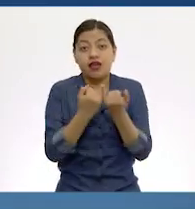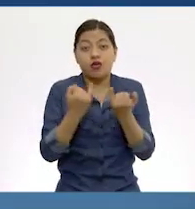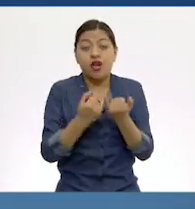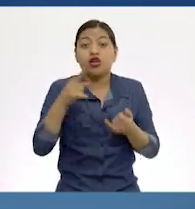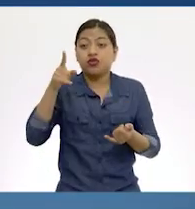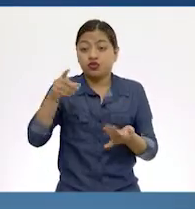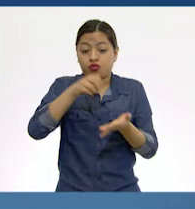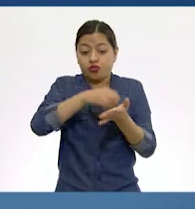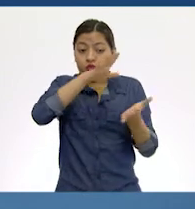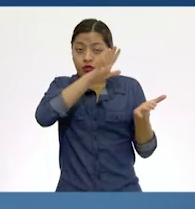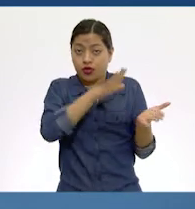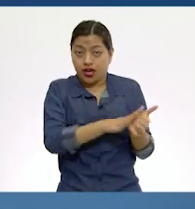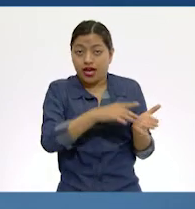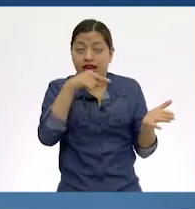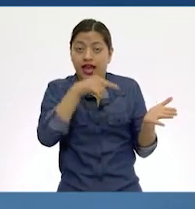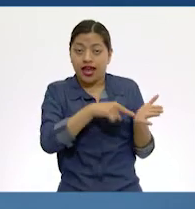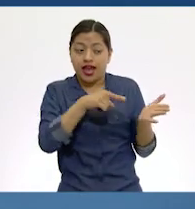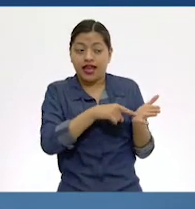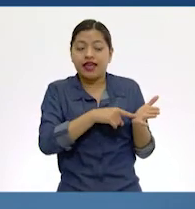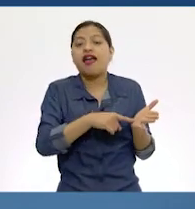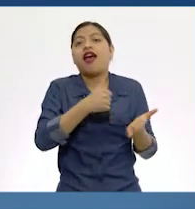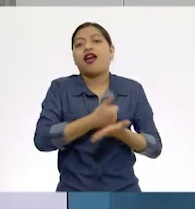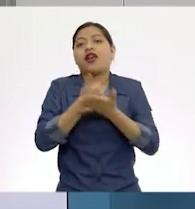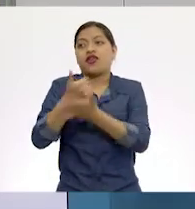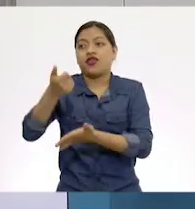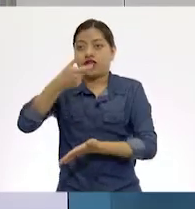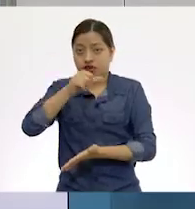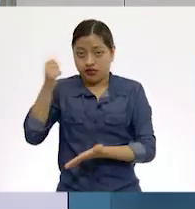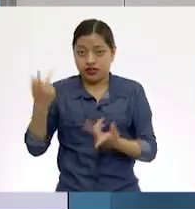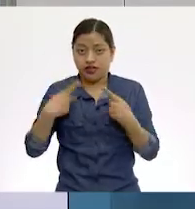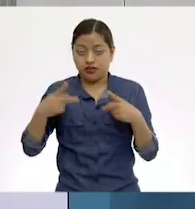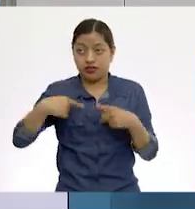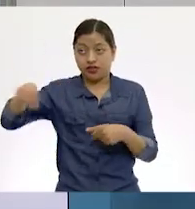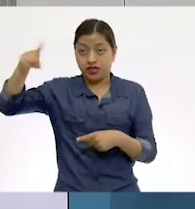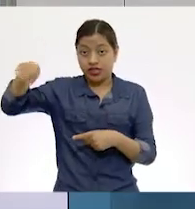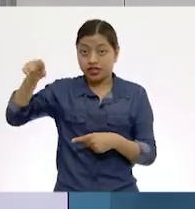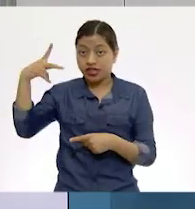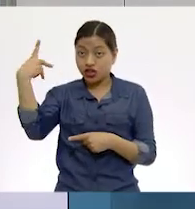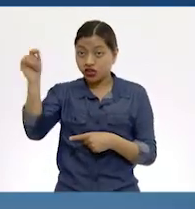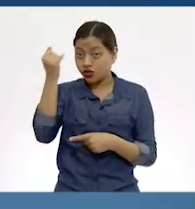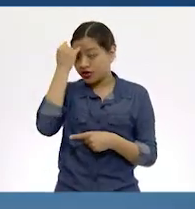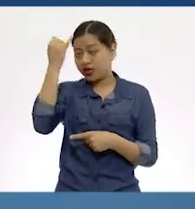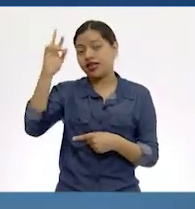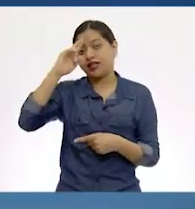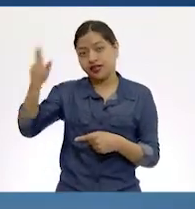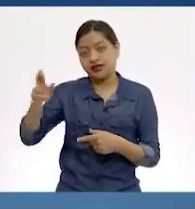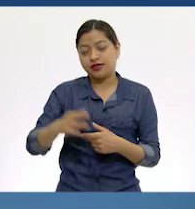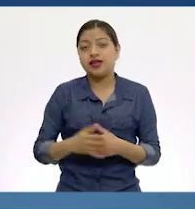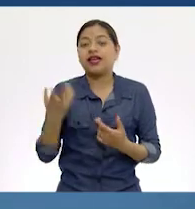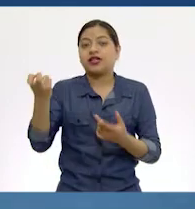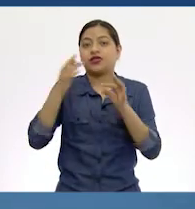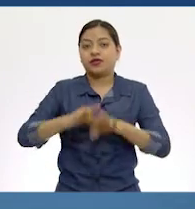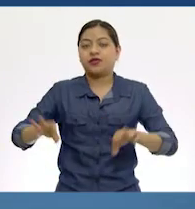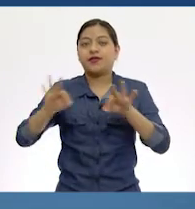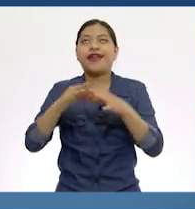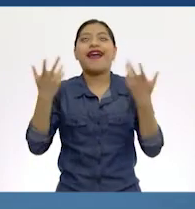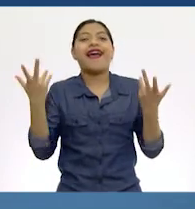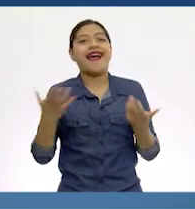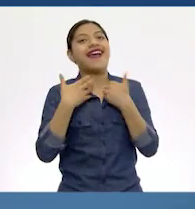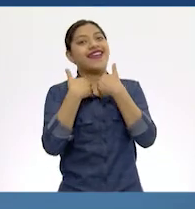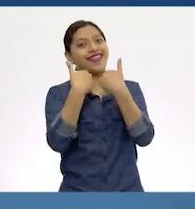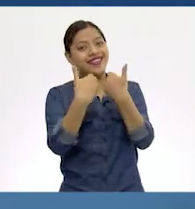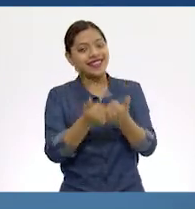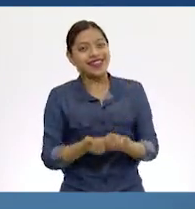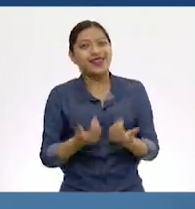e investigaciones de los demás, algo que es muy, muy importante. ¡Ah, ya! ¿Como si